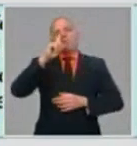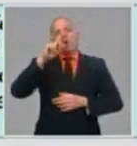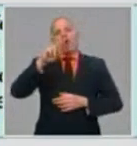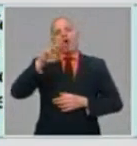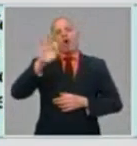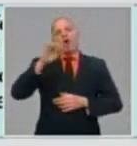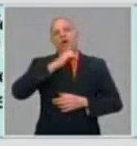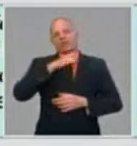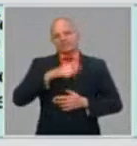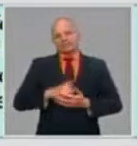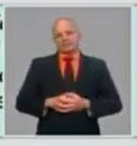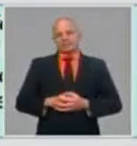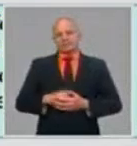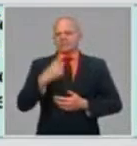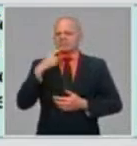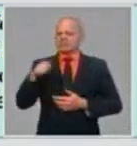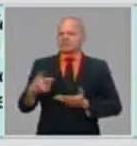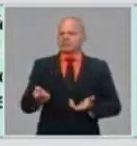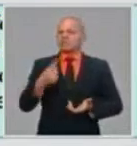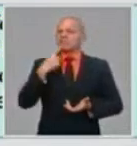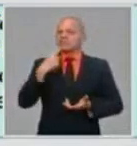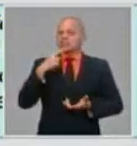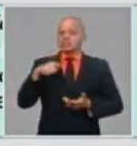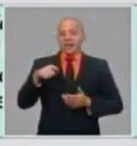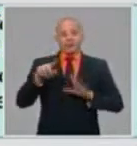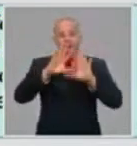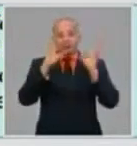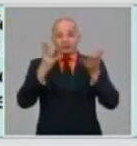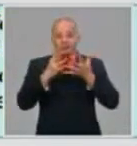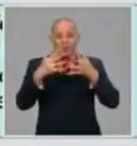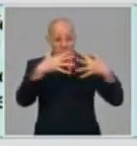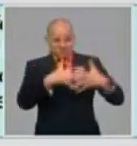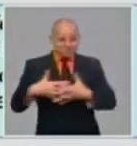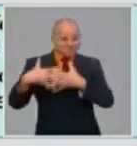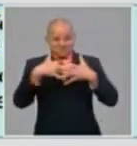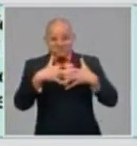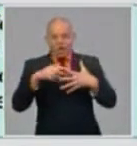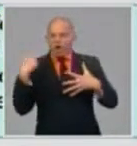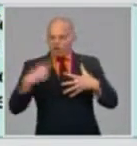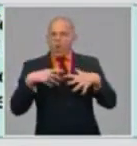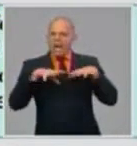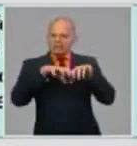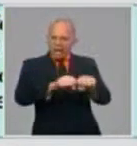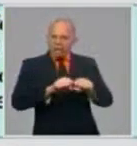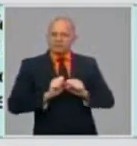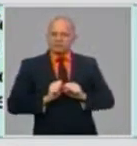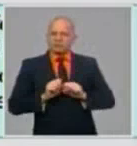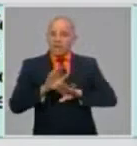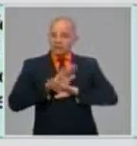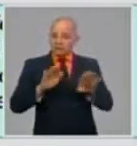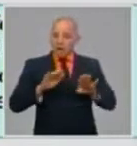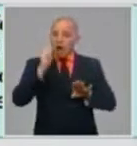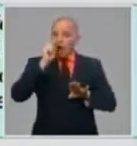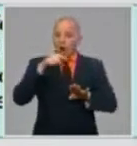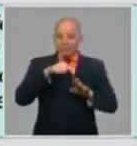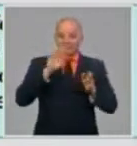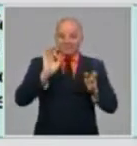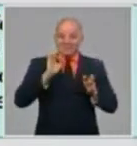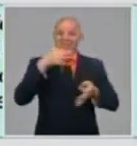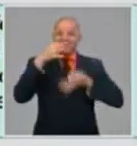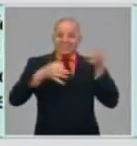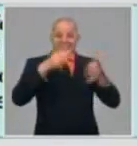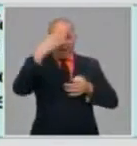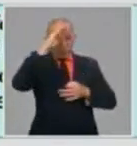para los americanos, John Quincy Adams como secretario de Estado jugó un papel. Después fue presidente de los Estados Unidos. O sea,